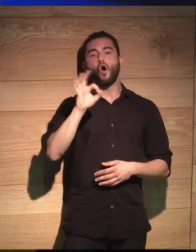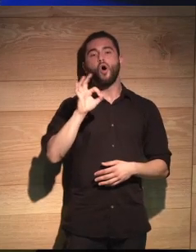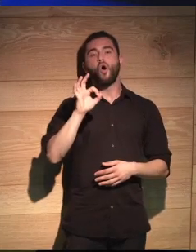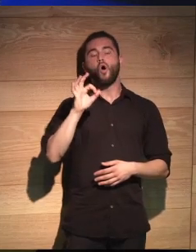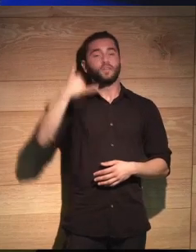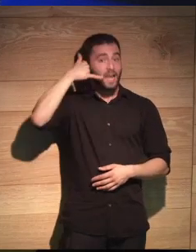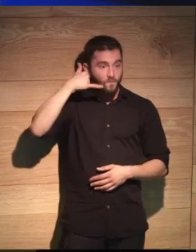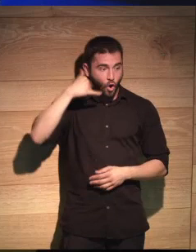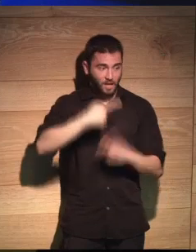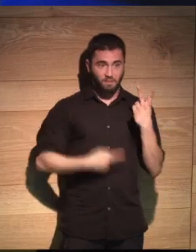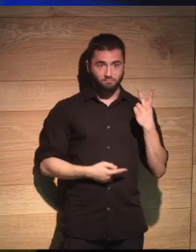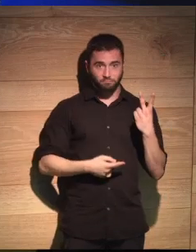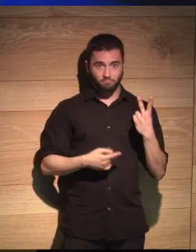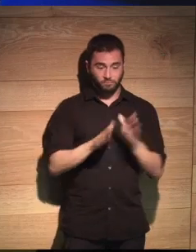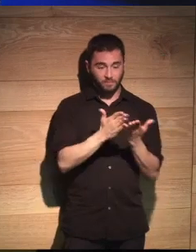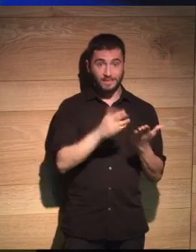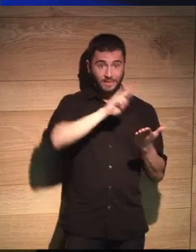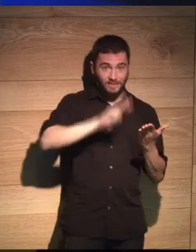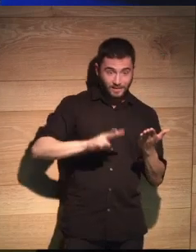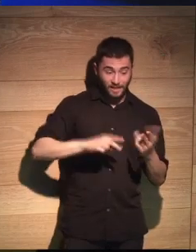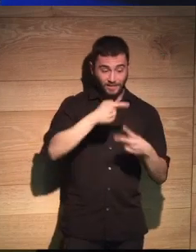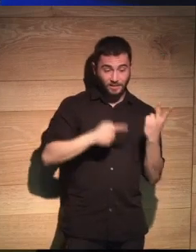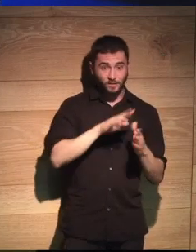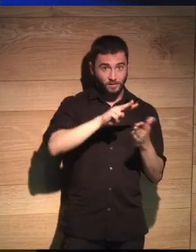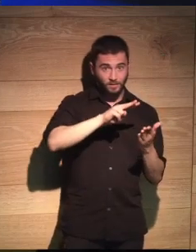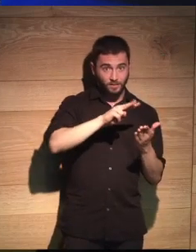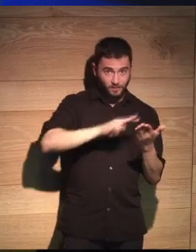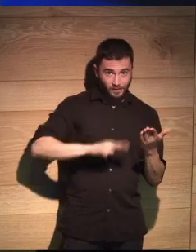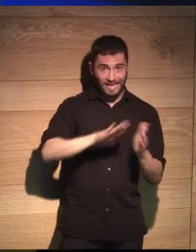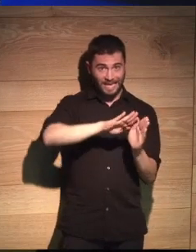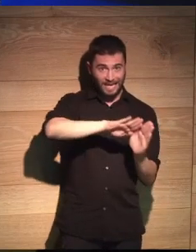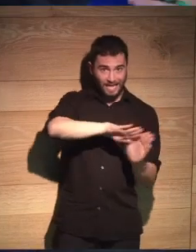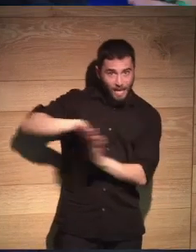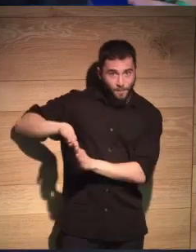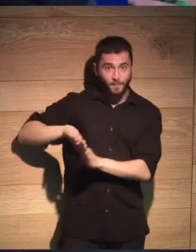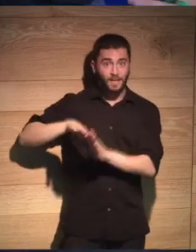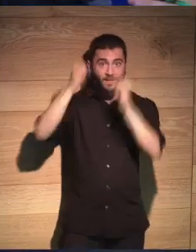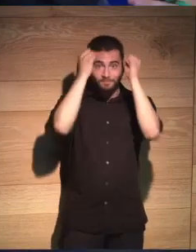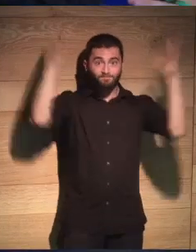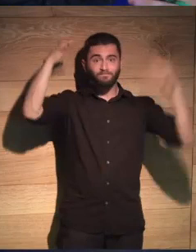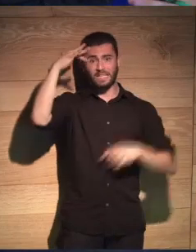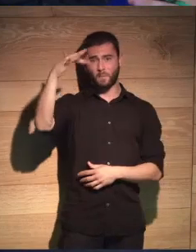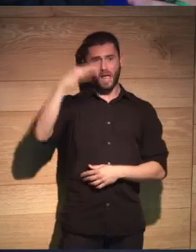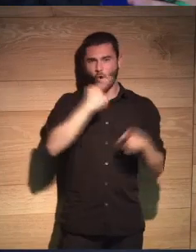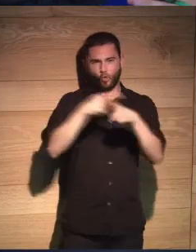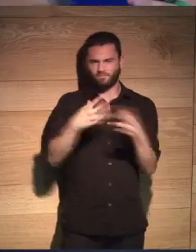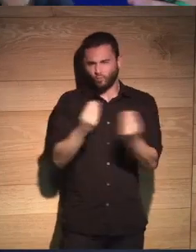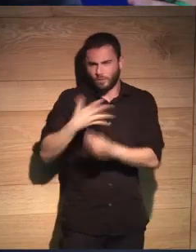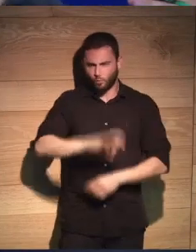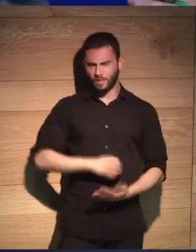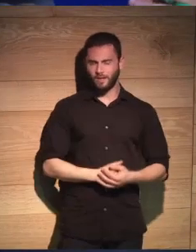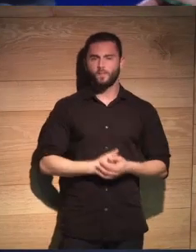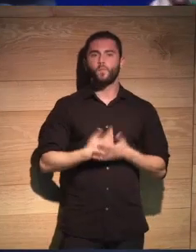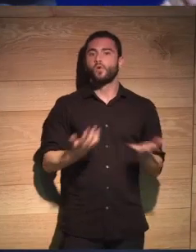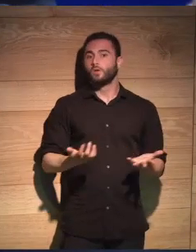que además de leerlas, ahora estas novelas, podemos imaginar muchas otras cosas. Es decir,